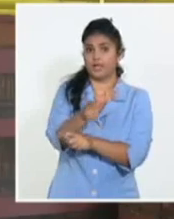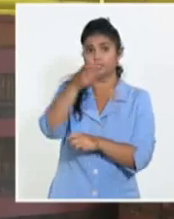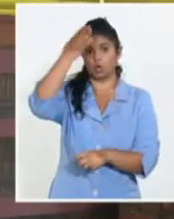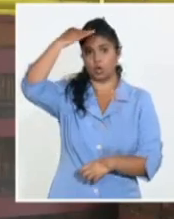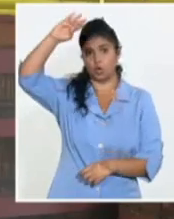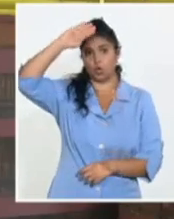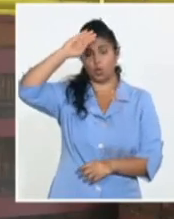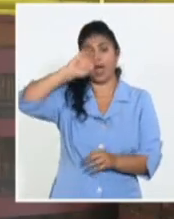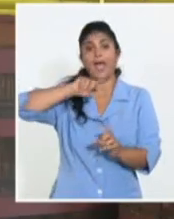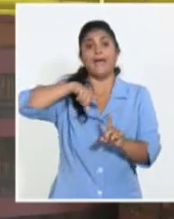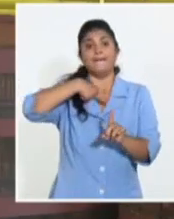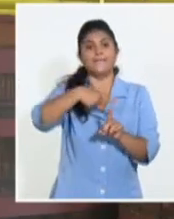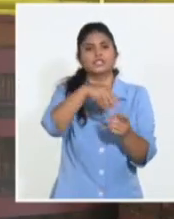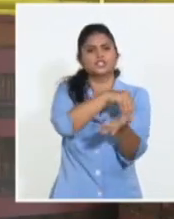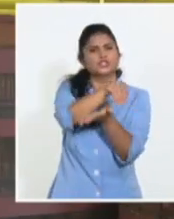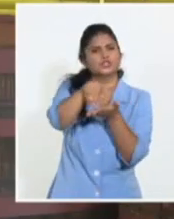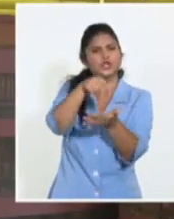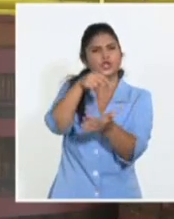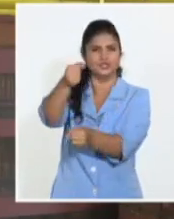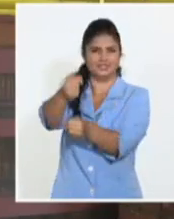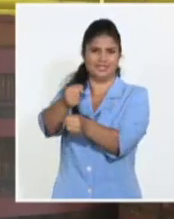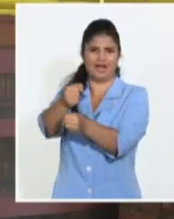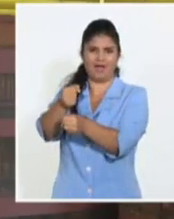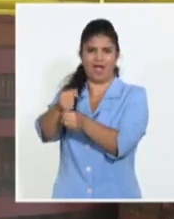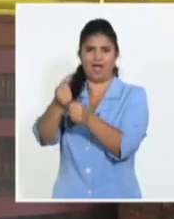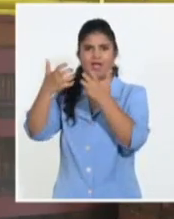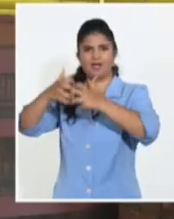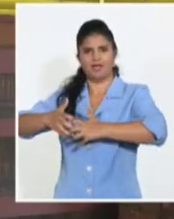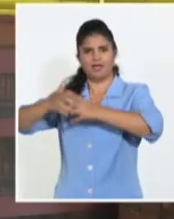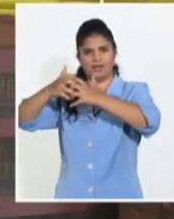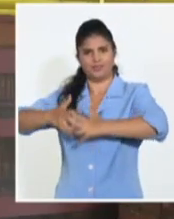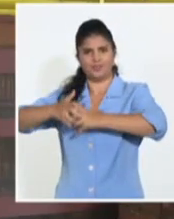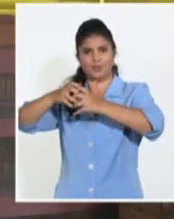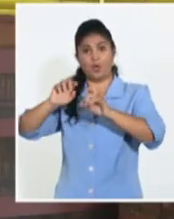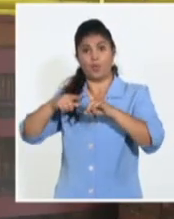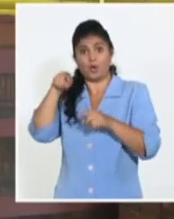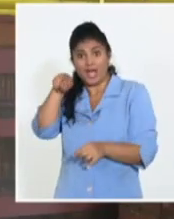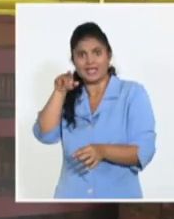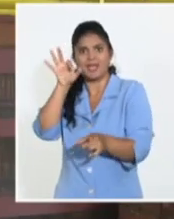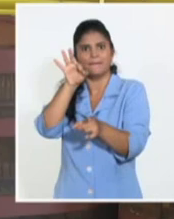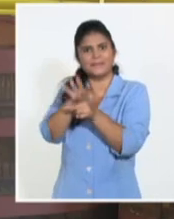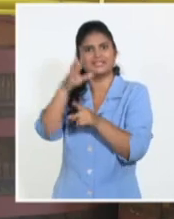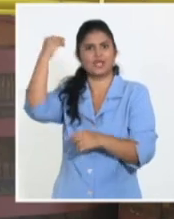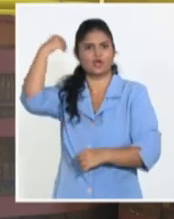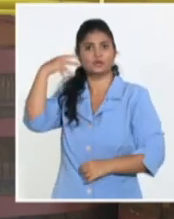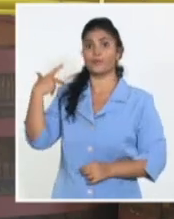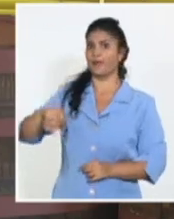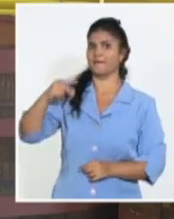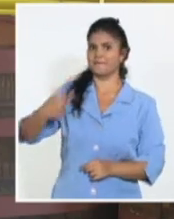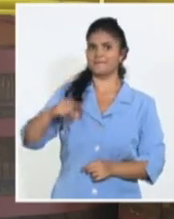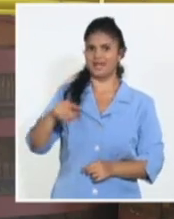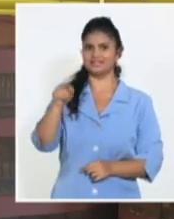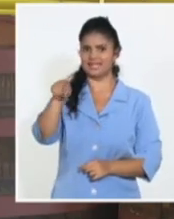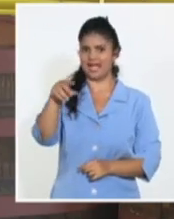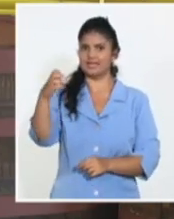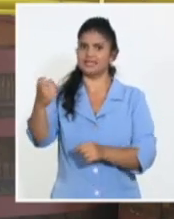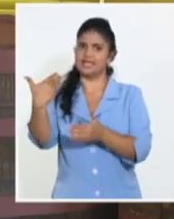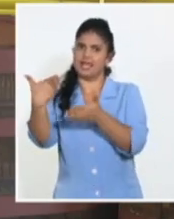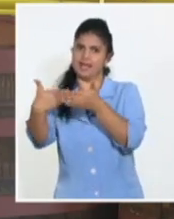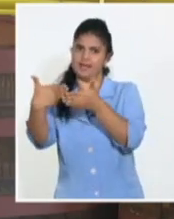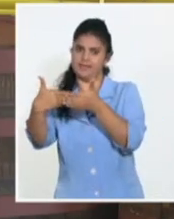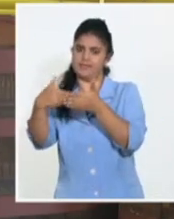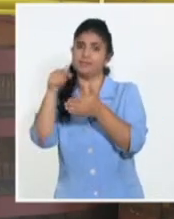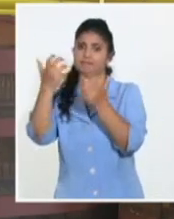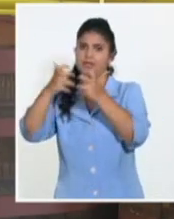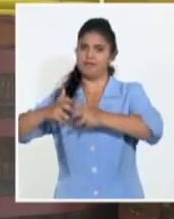estos interactúan, porque de ahí realmente nace ese movimiento. Y este movimiento